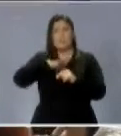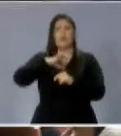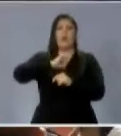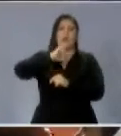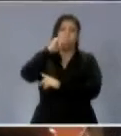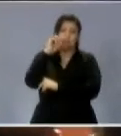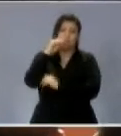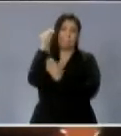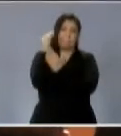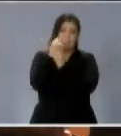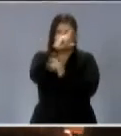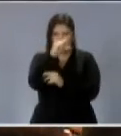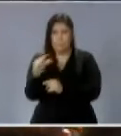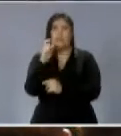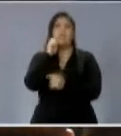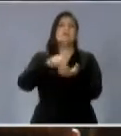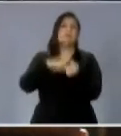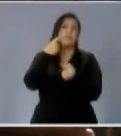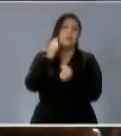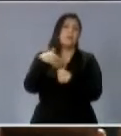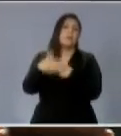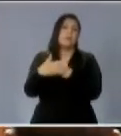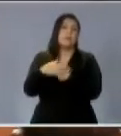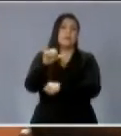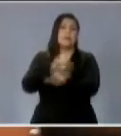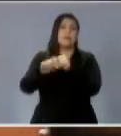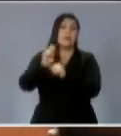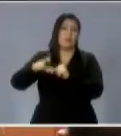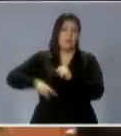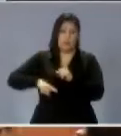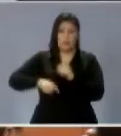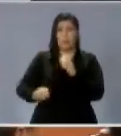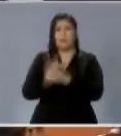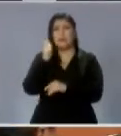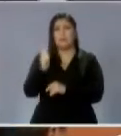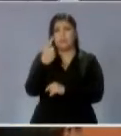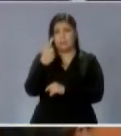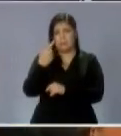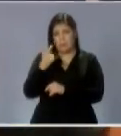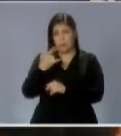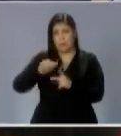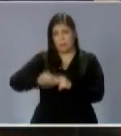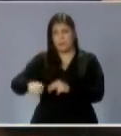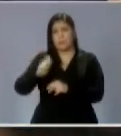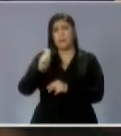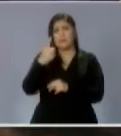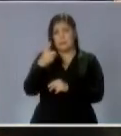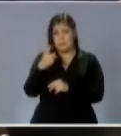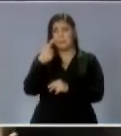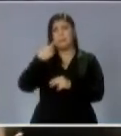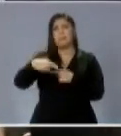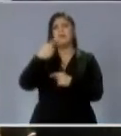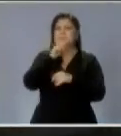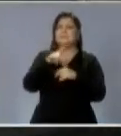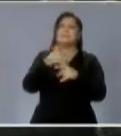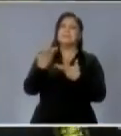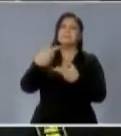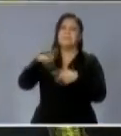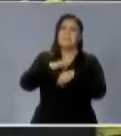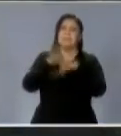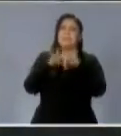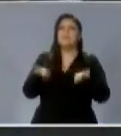Habló de la persistencia de rezagos y deficiencias, pero claro, en medio de la maravilla, una transformación